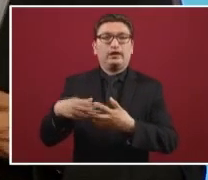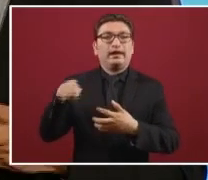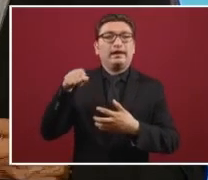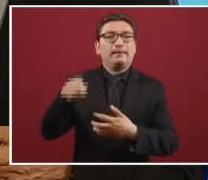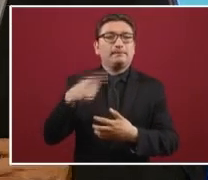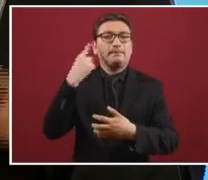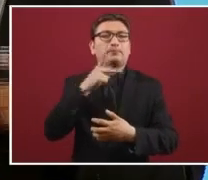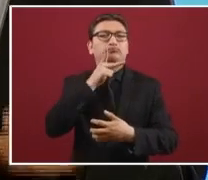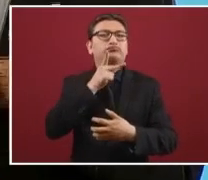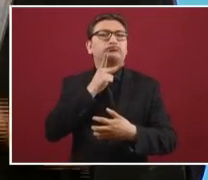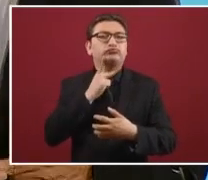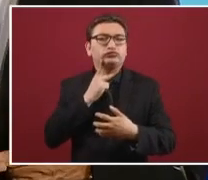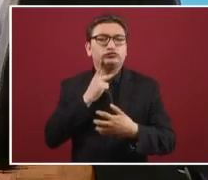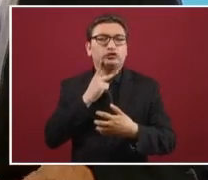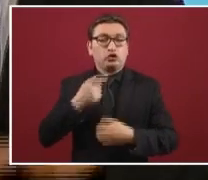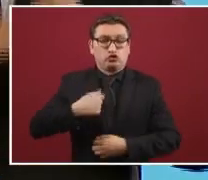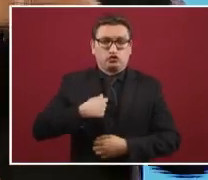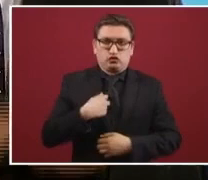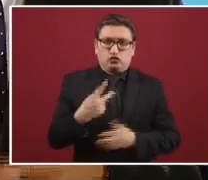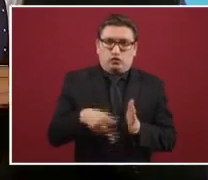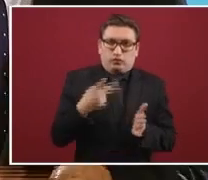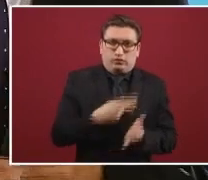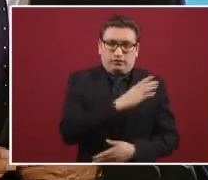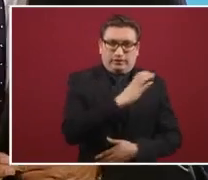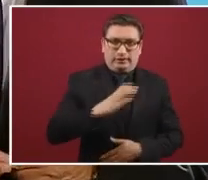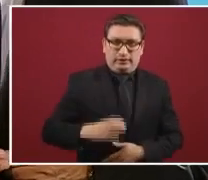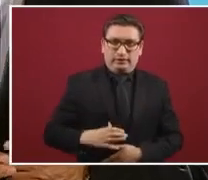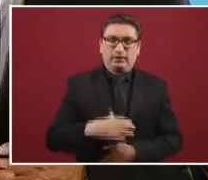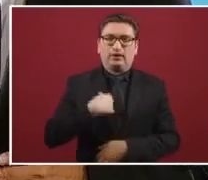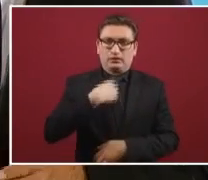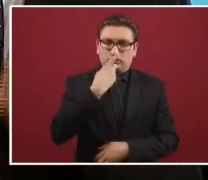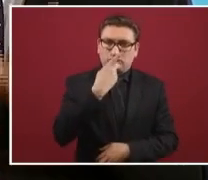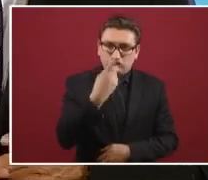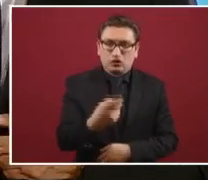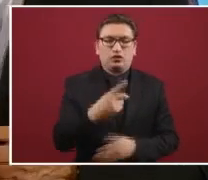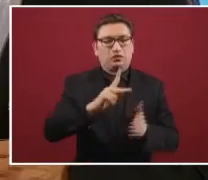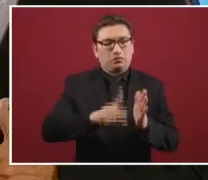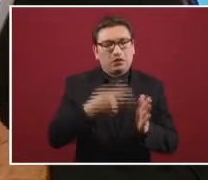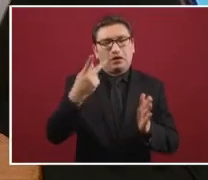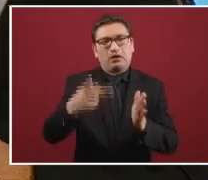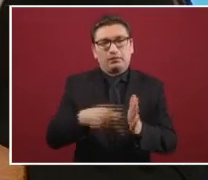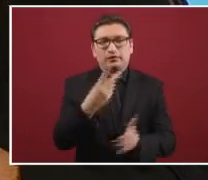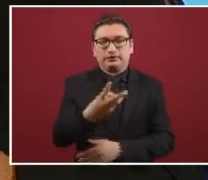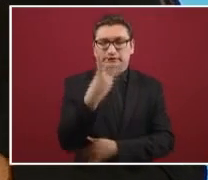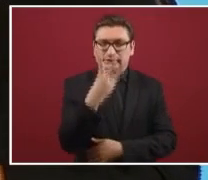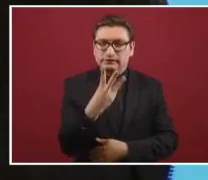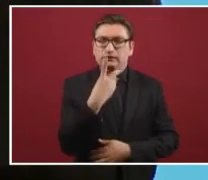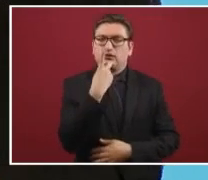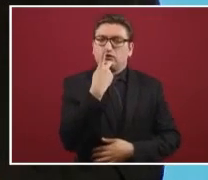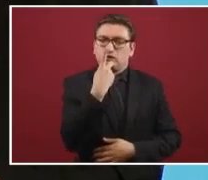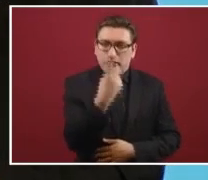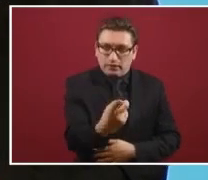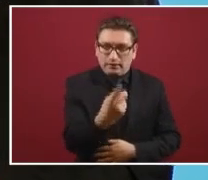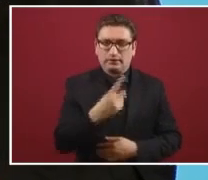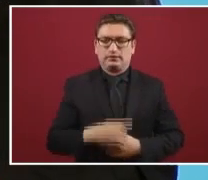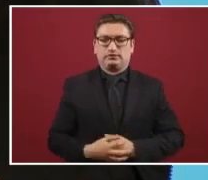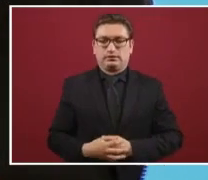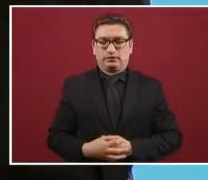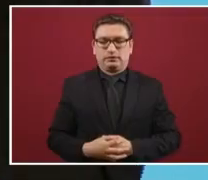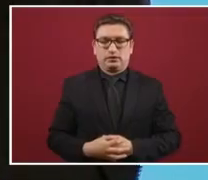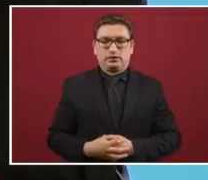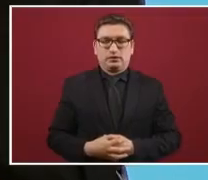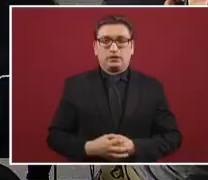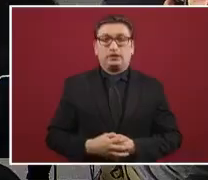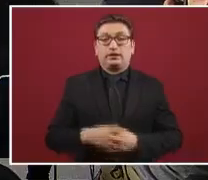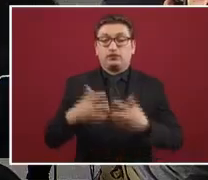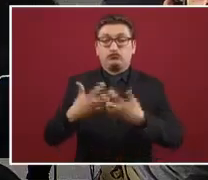3 veces candidato a la presidencia y 3 veces planteando que iba yo a